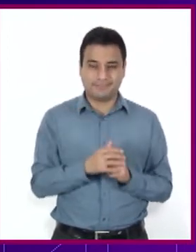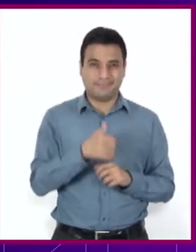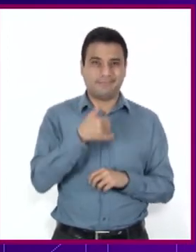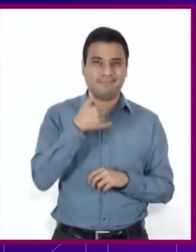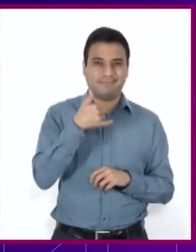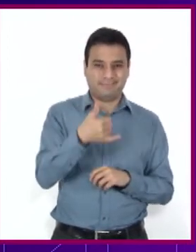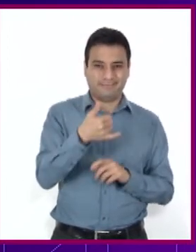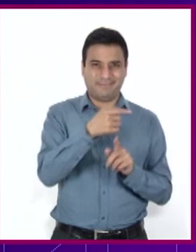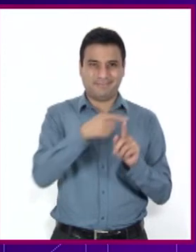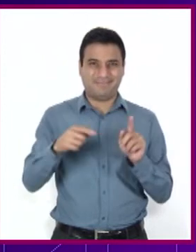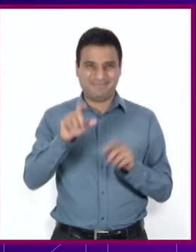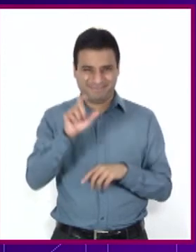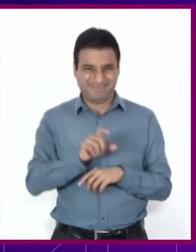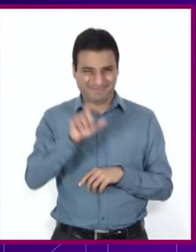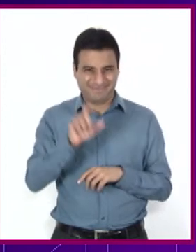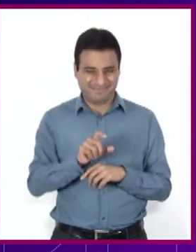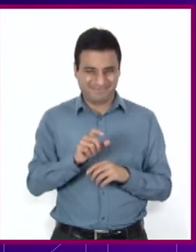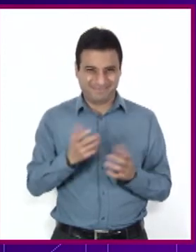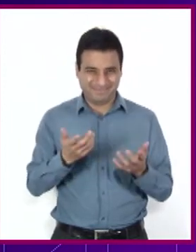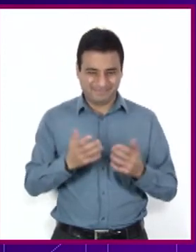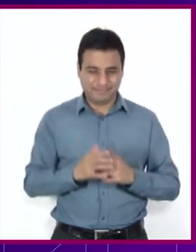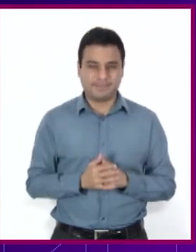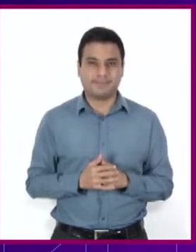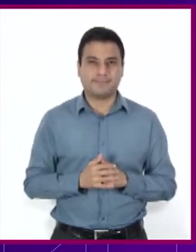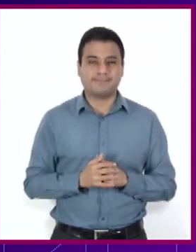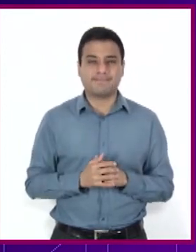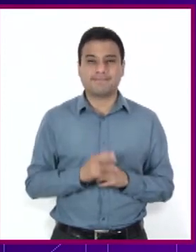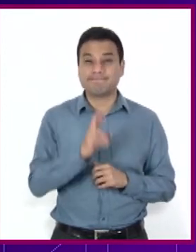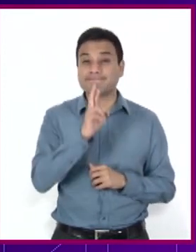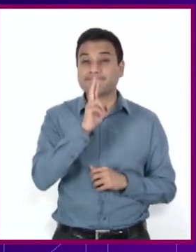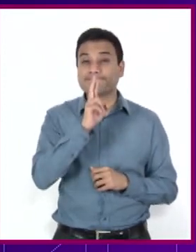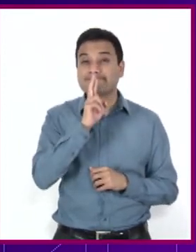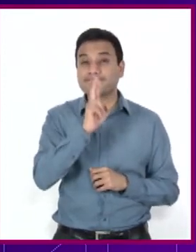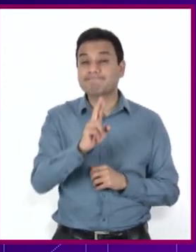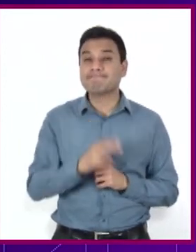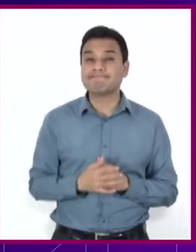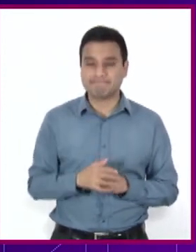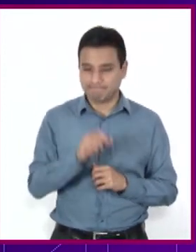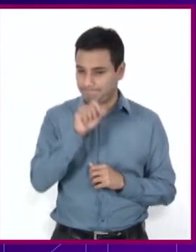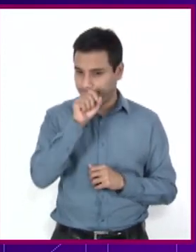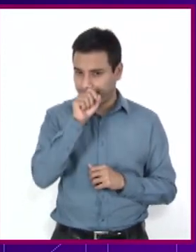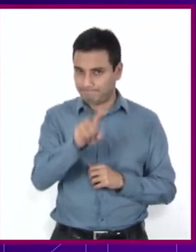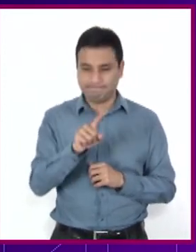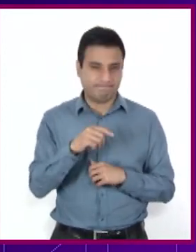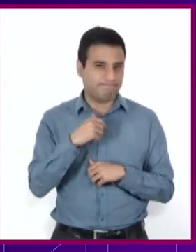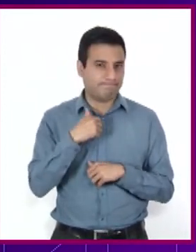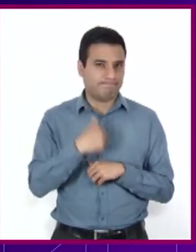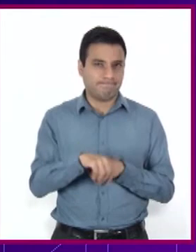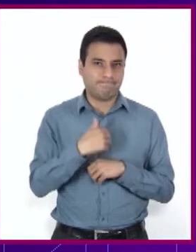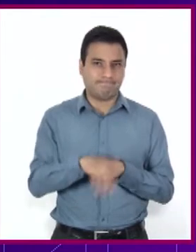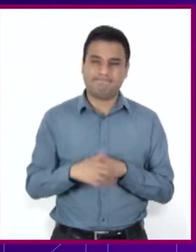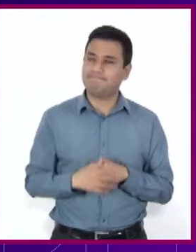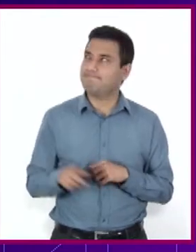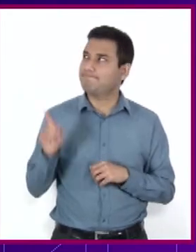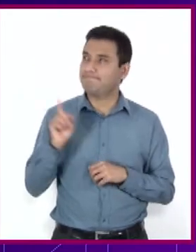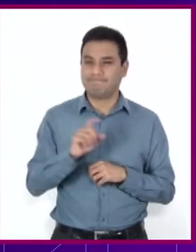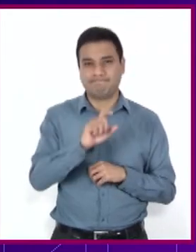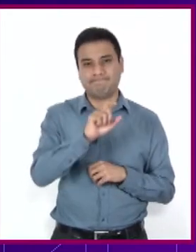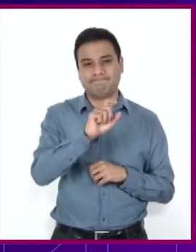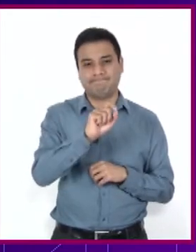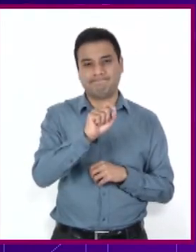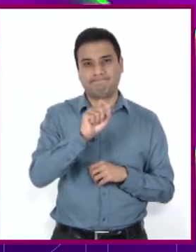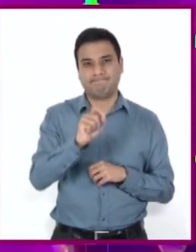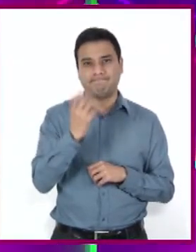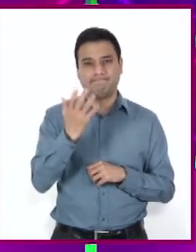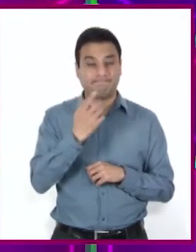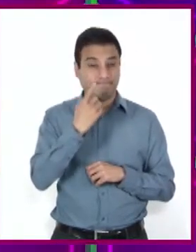su correspondiente en la primera magnitud x, obtuvimos el mismo número, es decir, los cocientes son